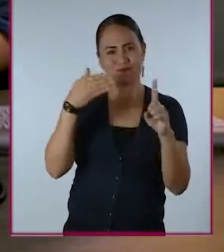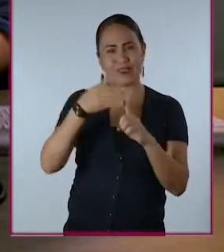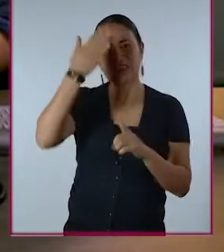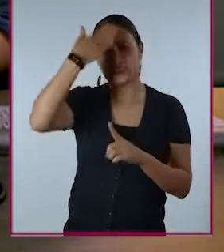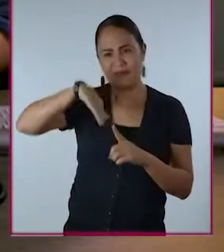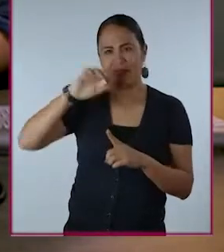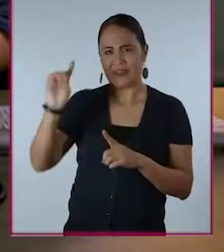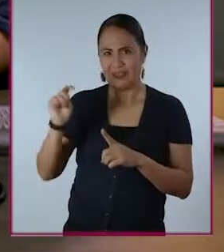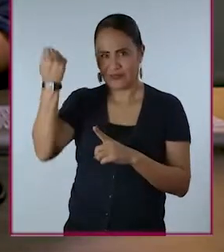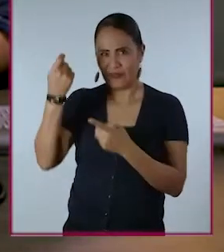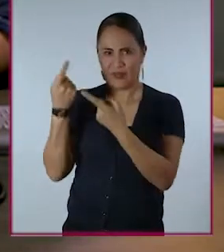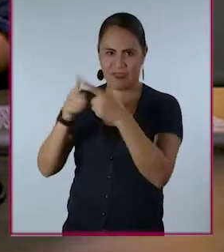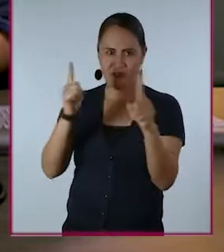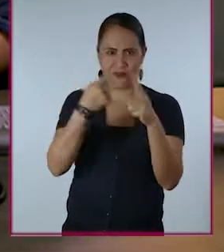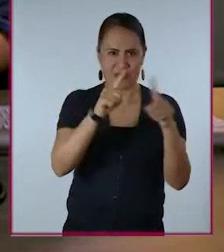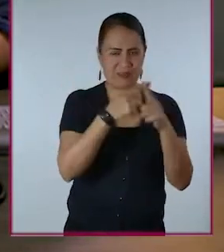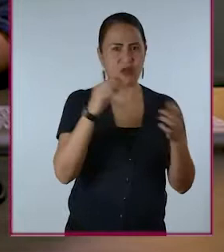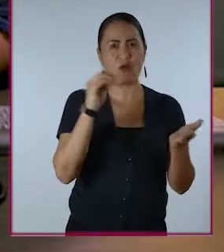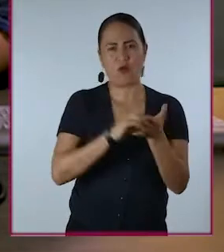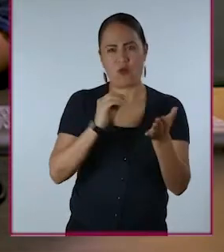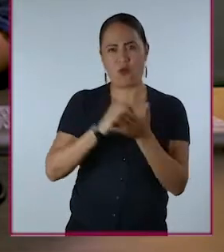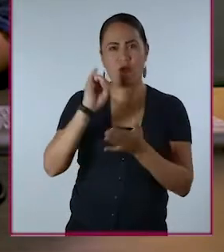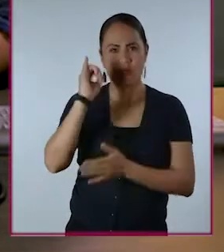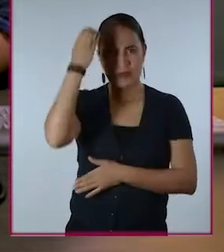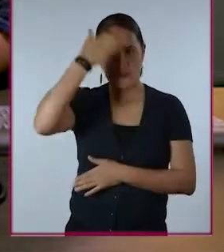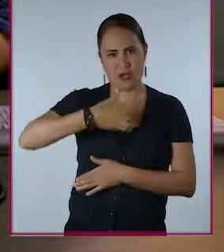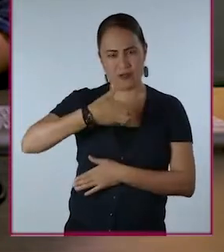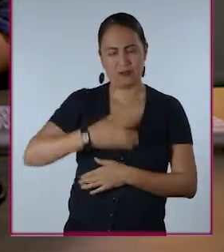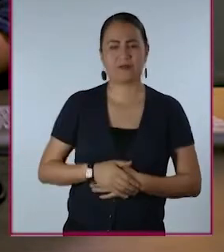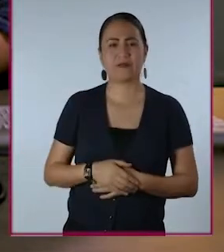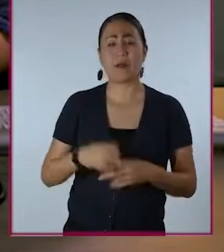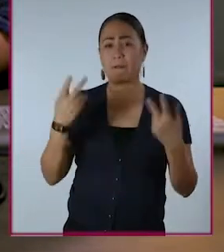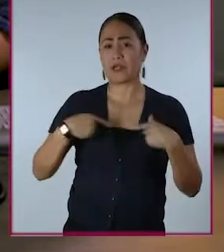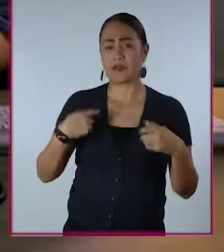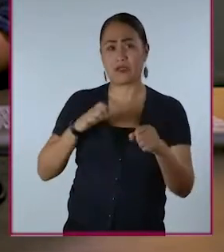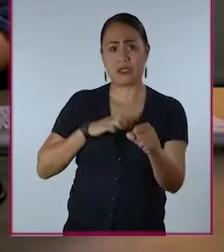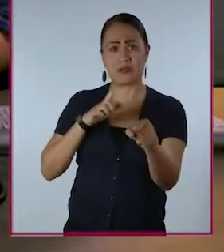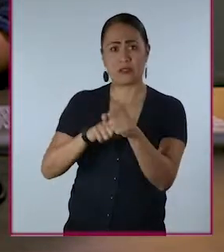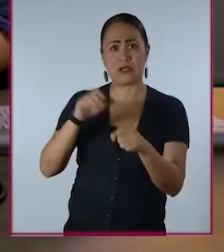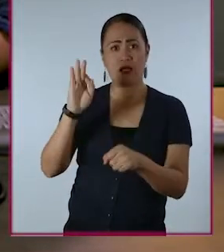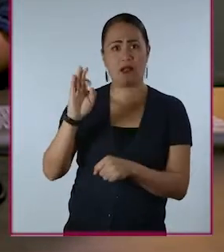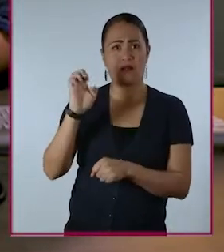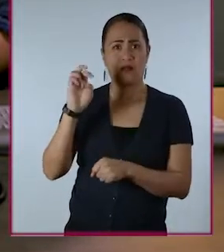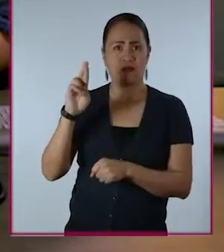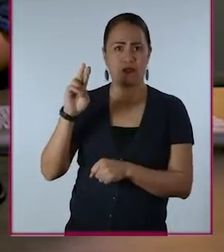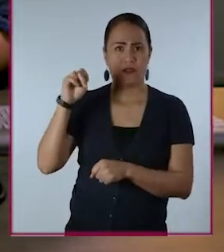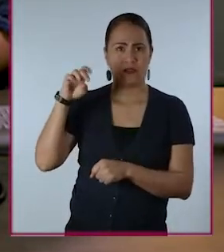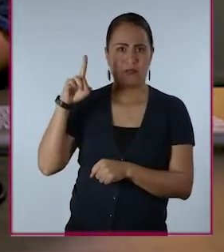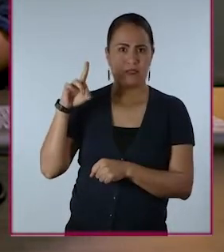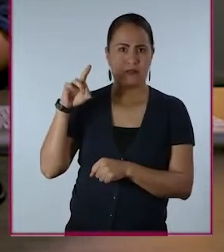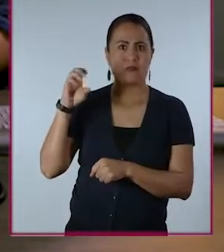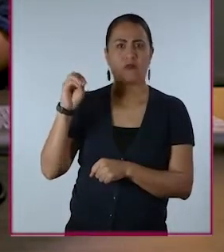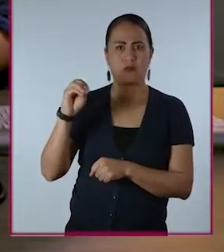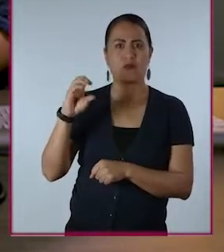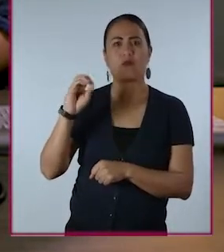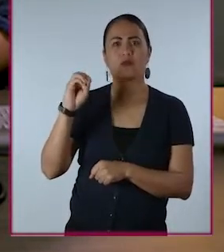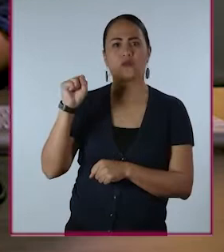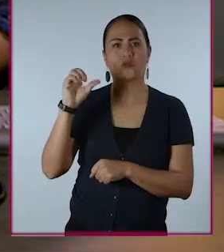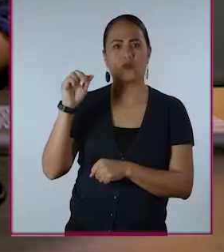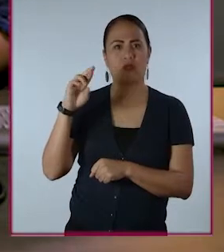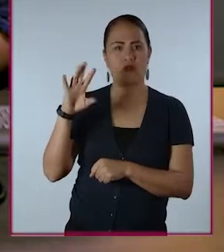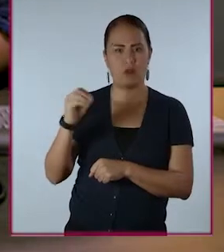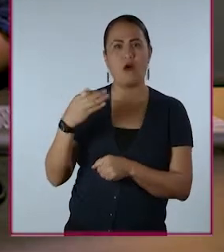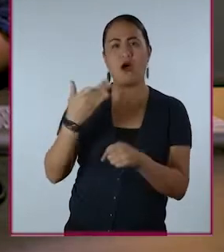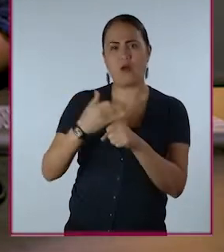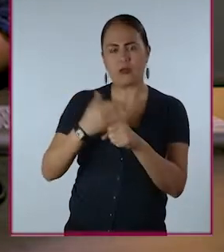saberes digitales, la conservación de imágenes. Nuestro especialista invitado, Fernando Osorio, nos pondrá al día en cuanto a la necesidad